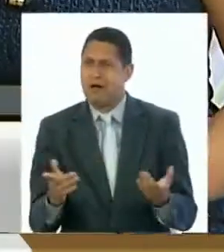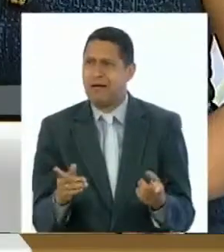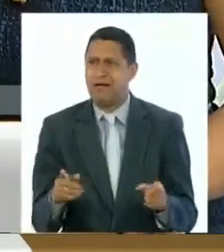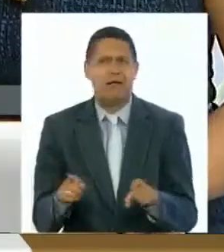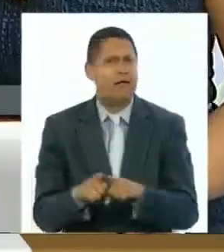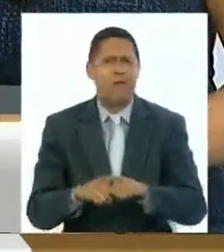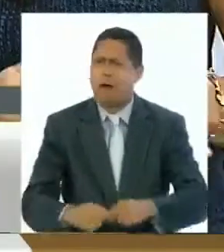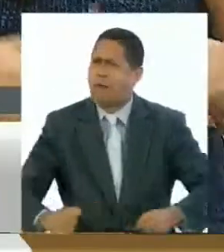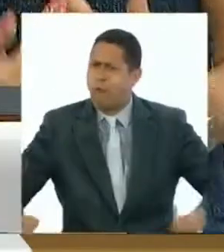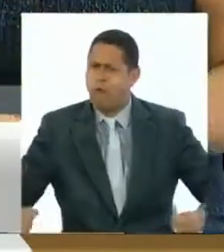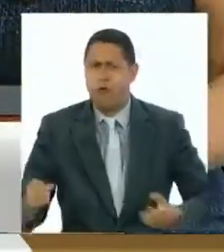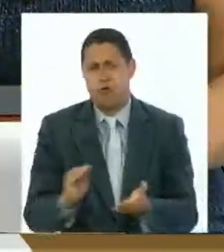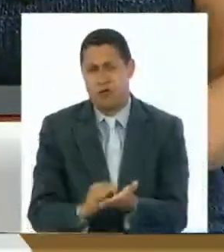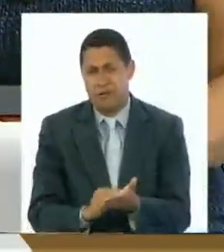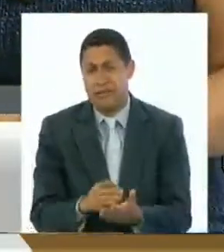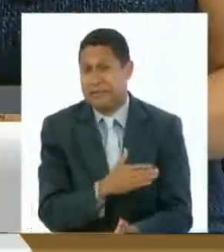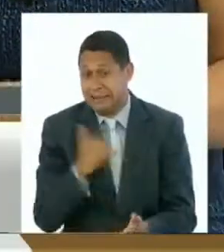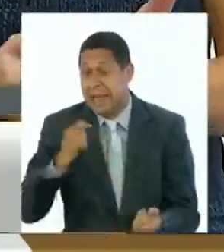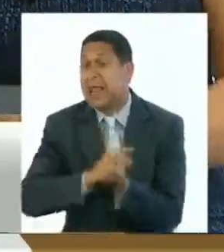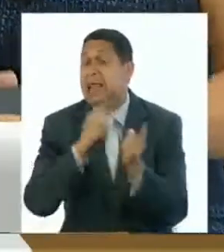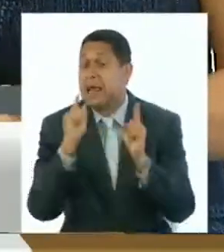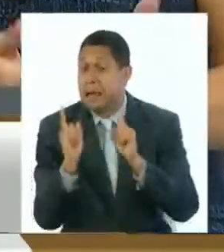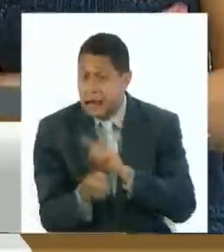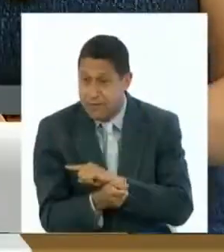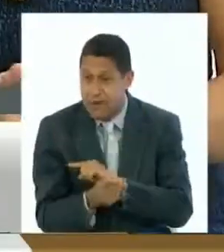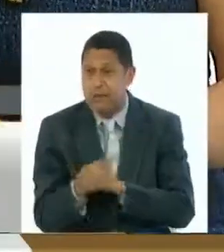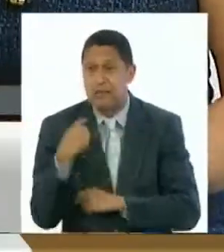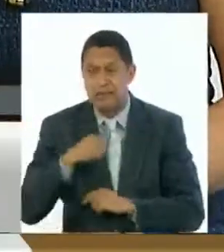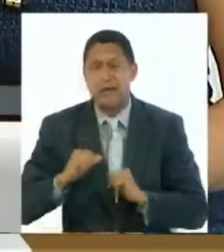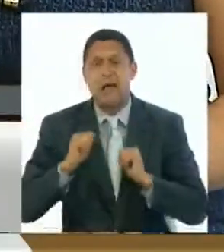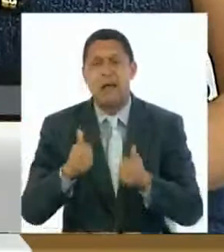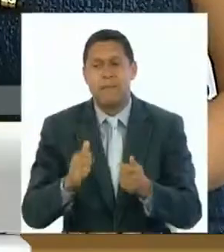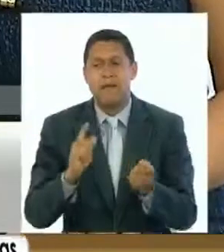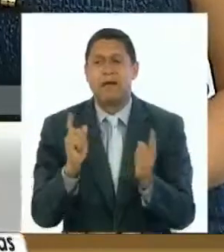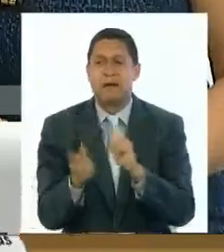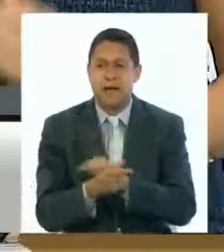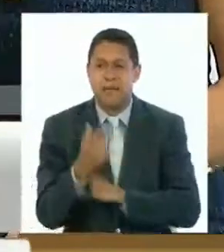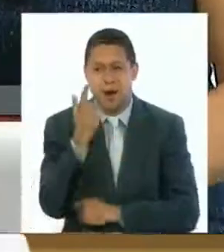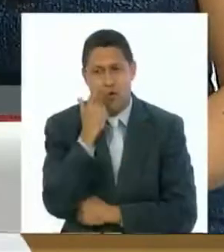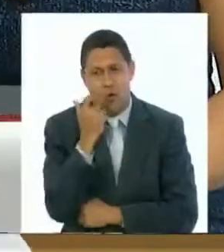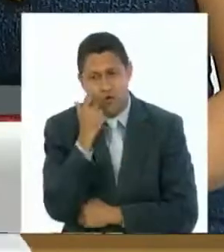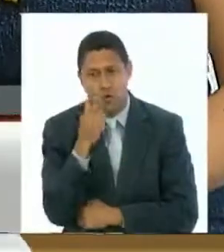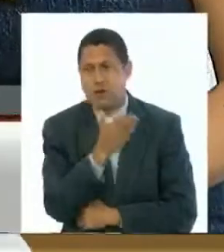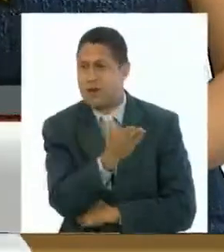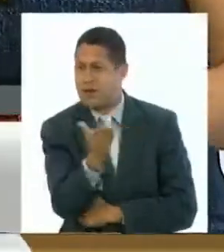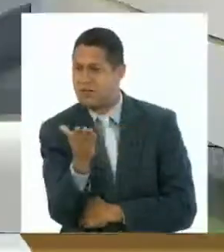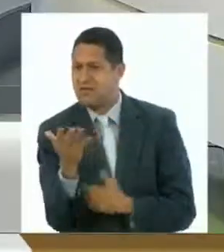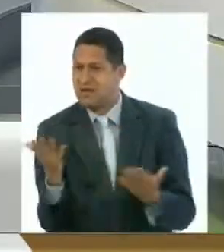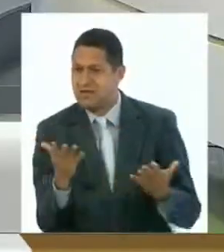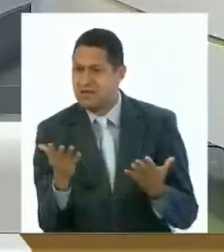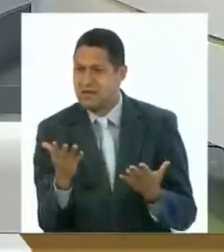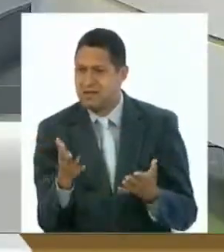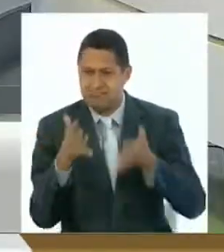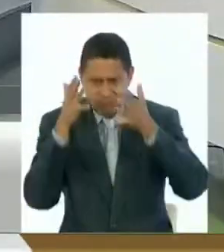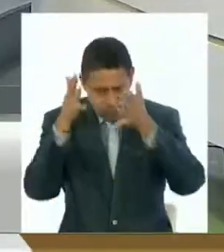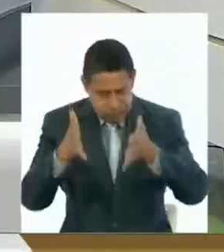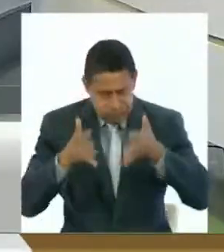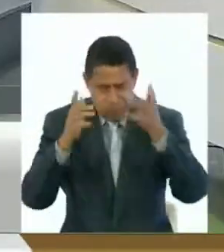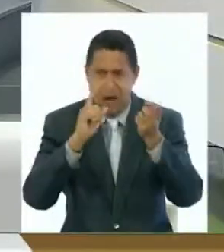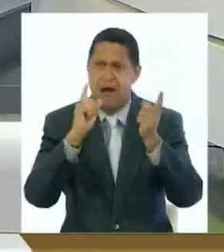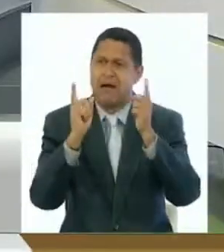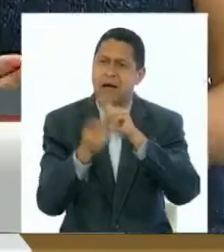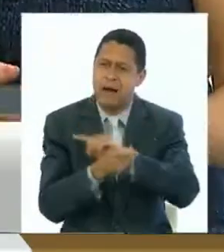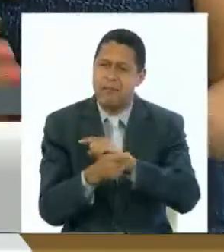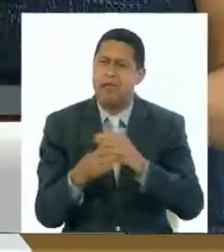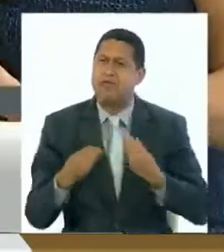exceso de peso. Si quiere hacer un cambio, tiene que empezar por cambiar su conducta, y la conducta va un poco orientada a cambiar